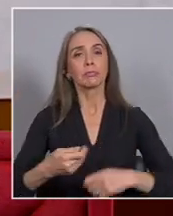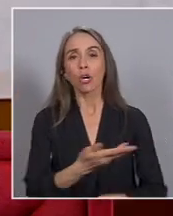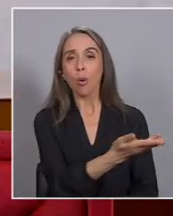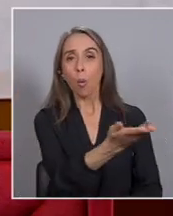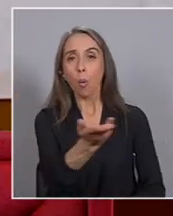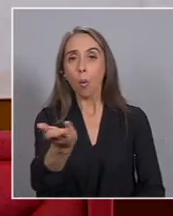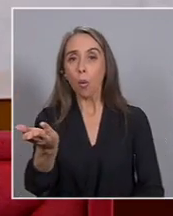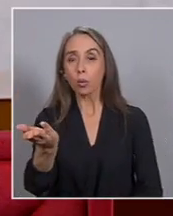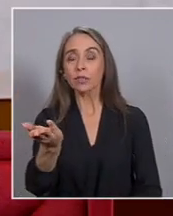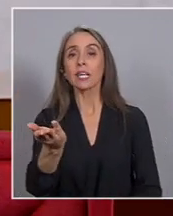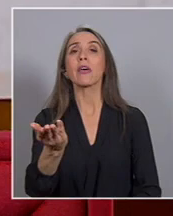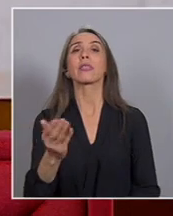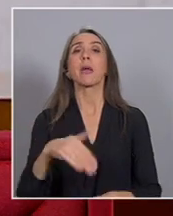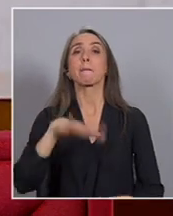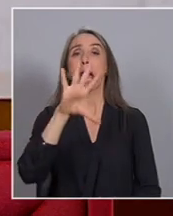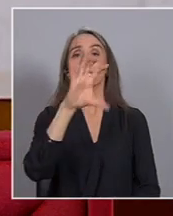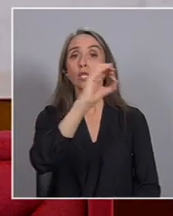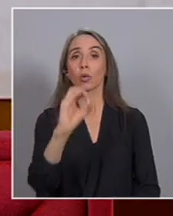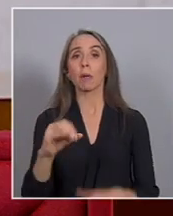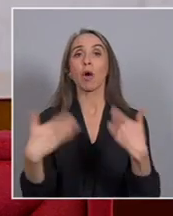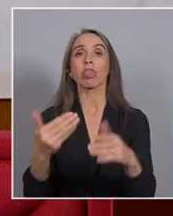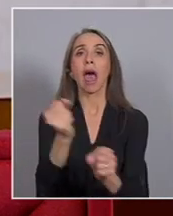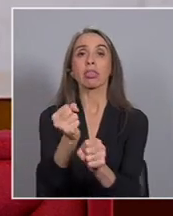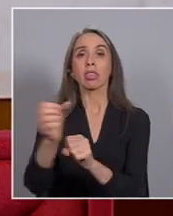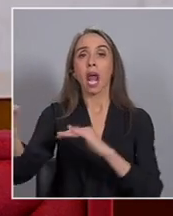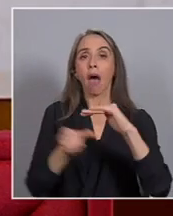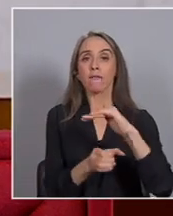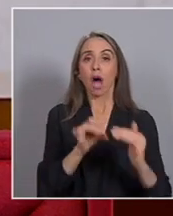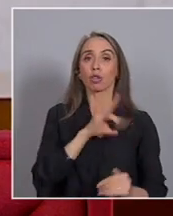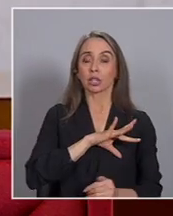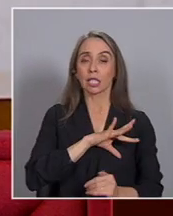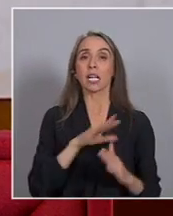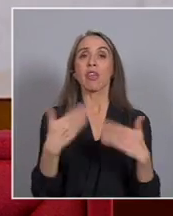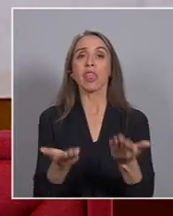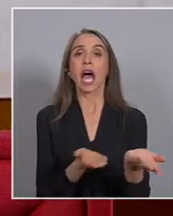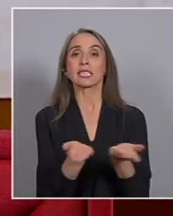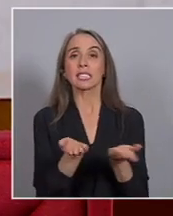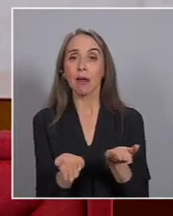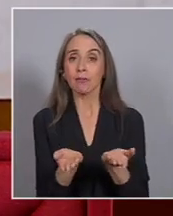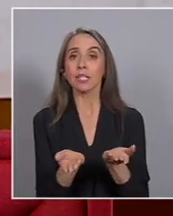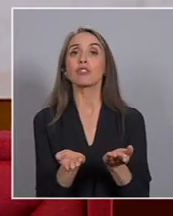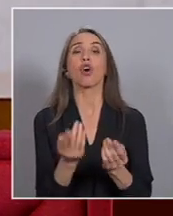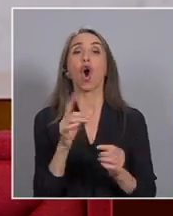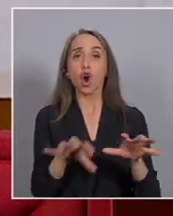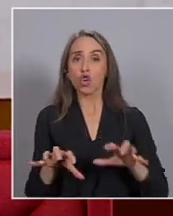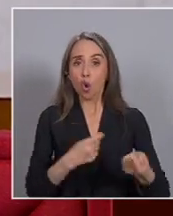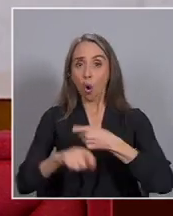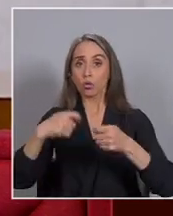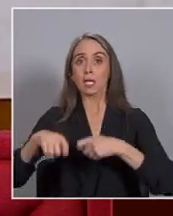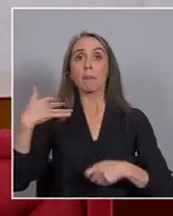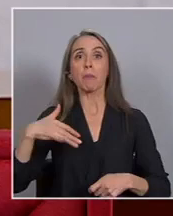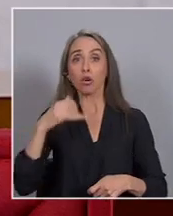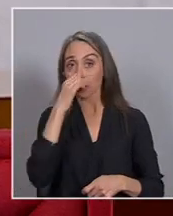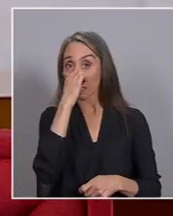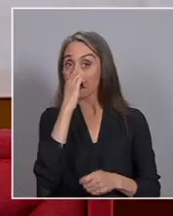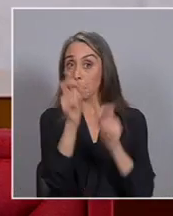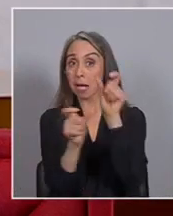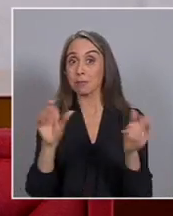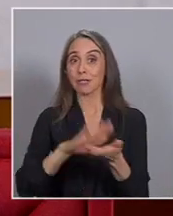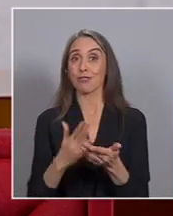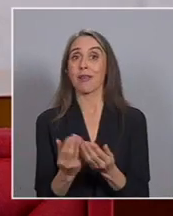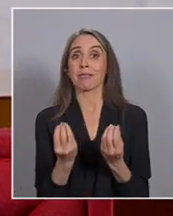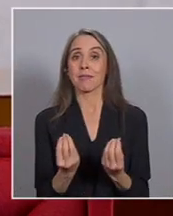Ustedes no solamente generan más de la mitad de los empleos del país, sino que también proveen servicios y productos cruciales para el bienestar de la